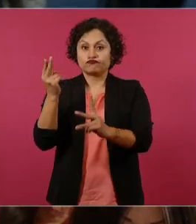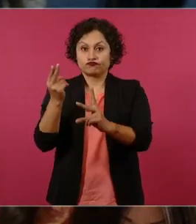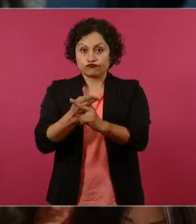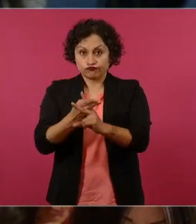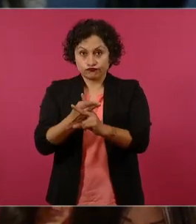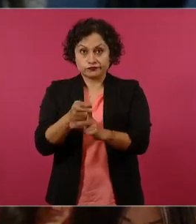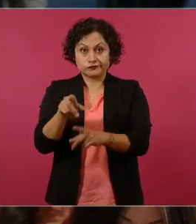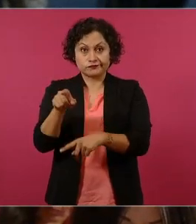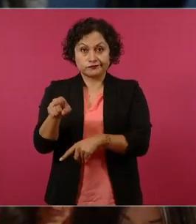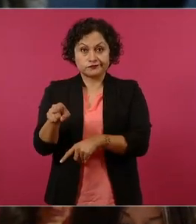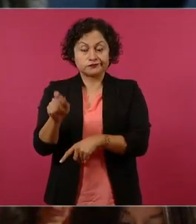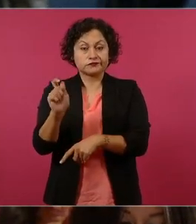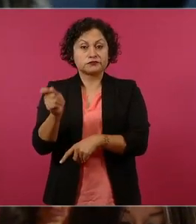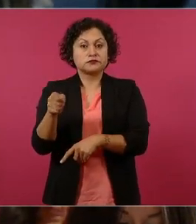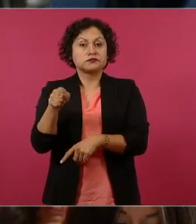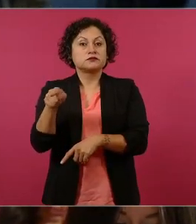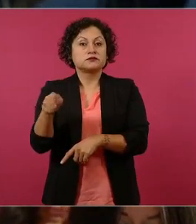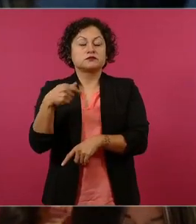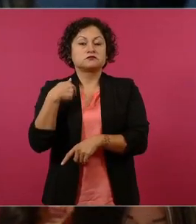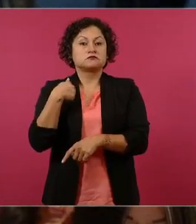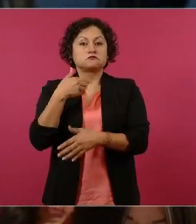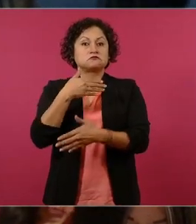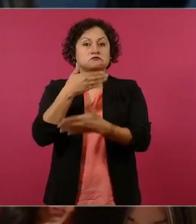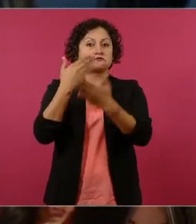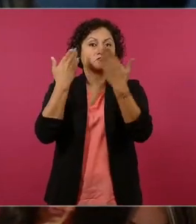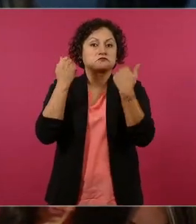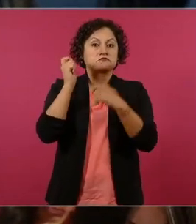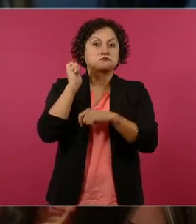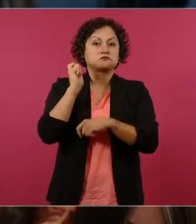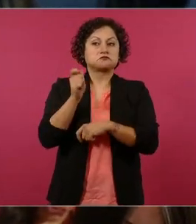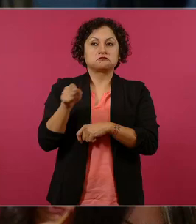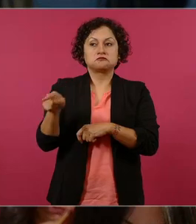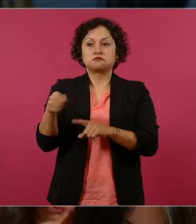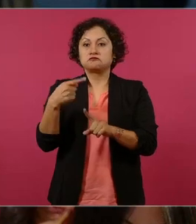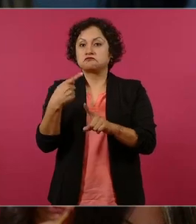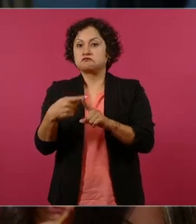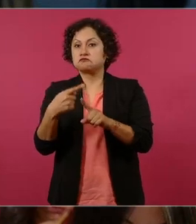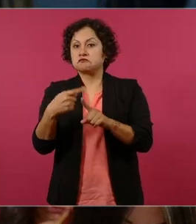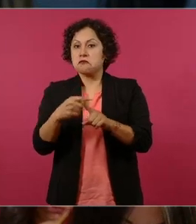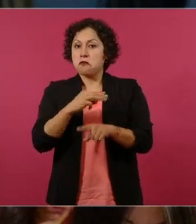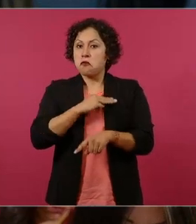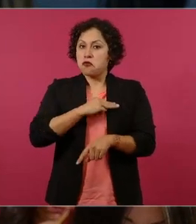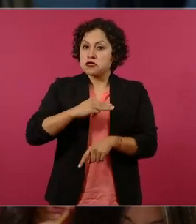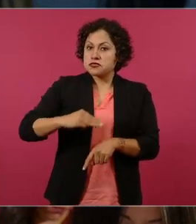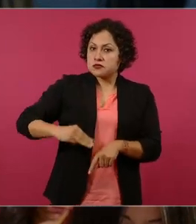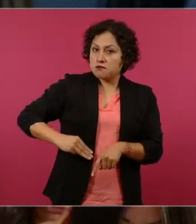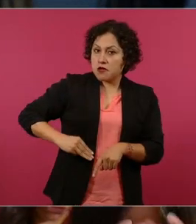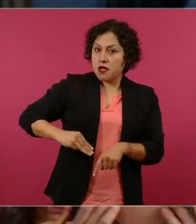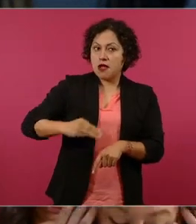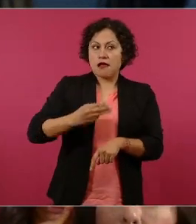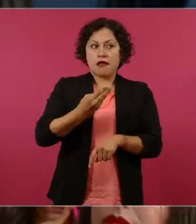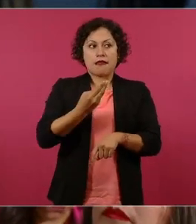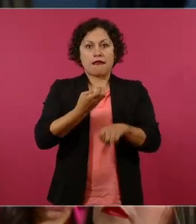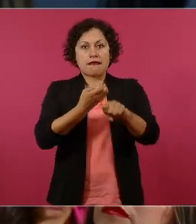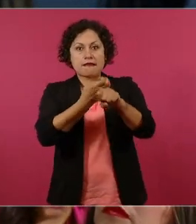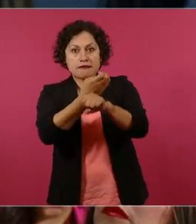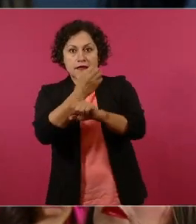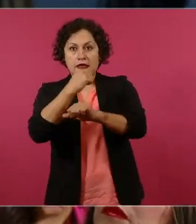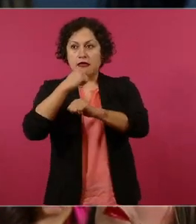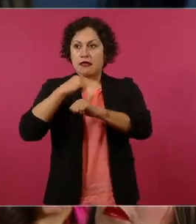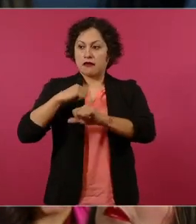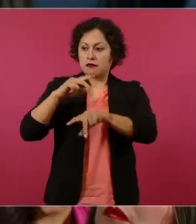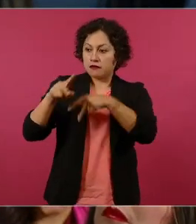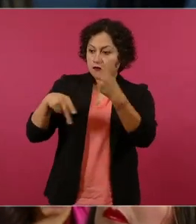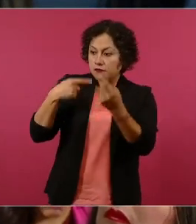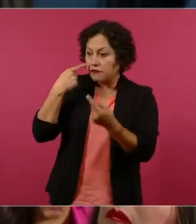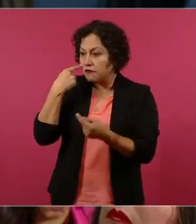autoridades municipales yo no tengo idea que se hayan acercado autoridades municipales ni siquiera estatales Para garantizarle mayor seguridad si puede la